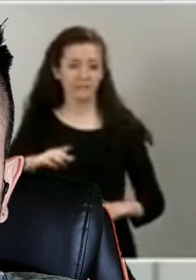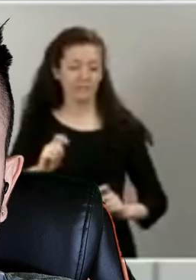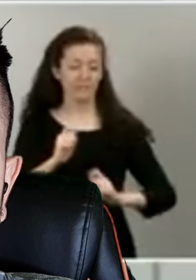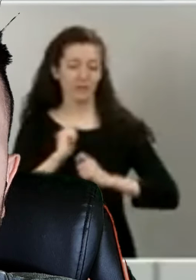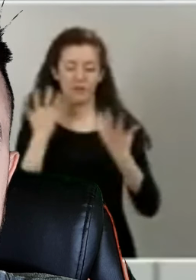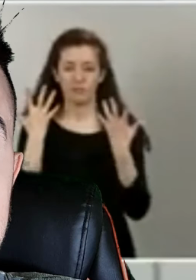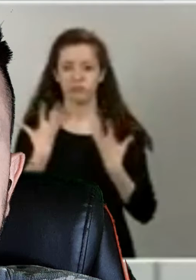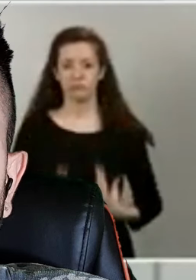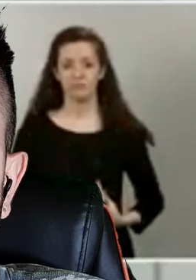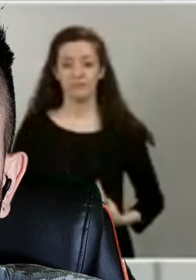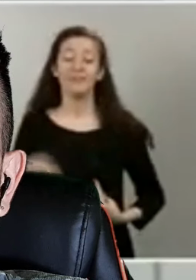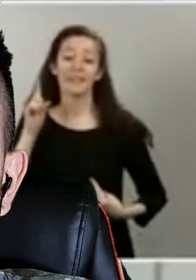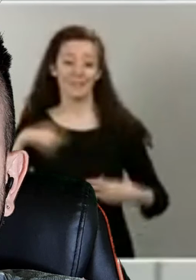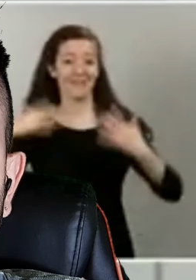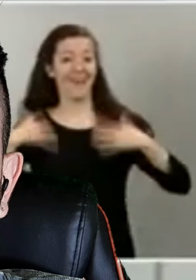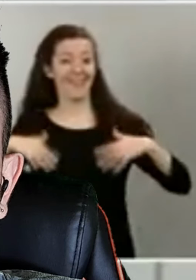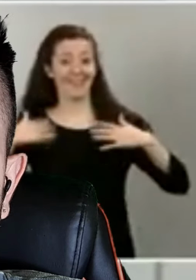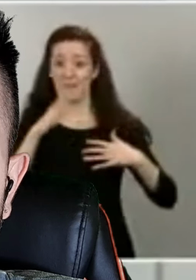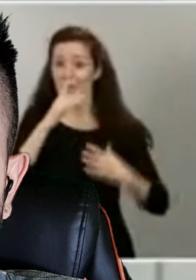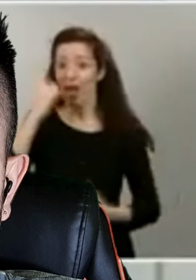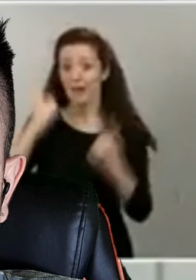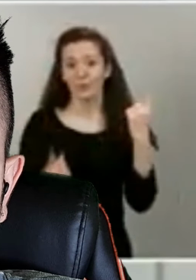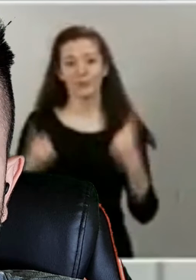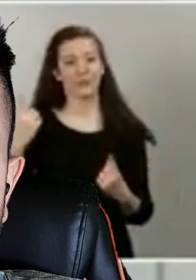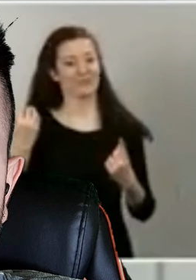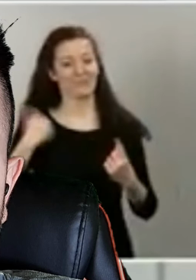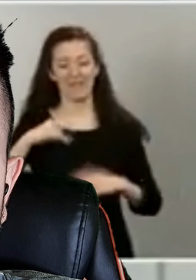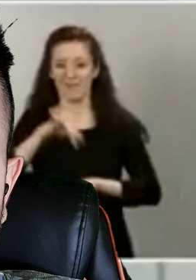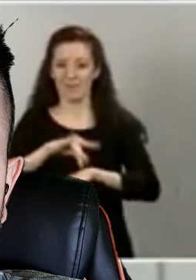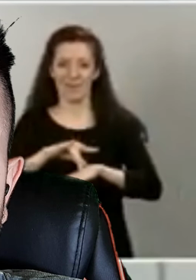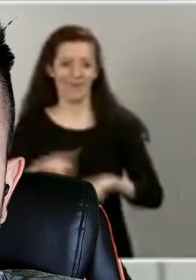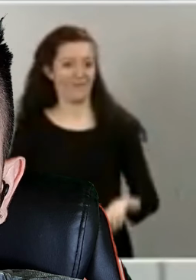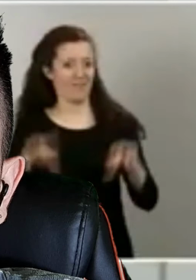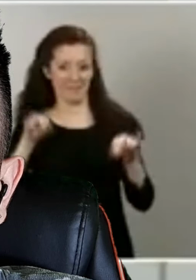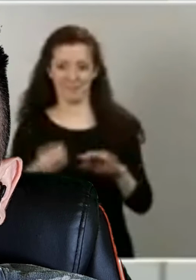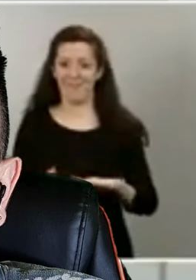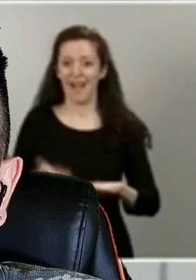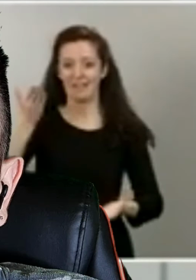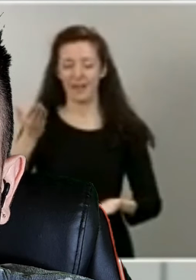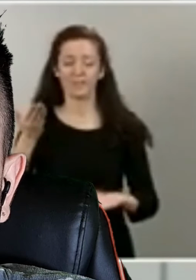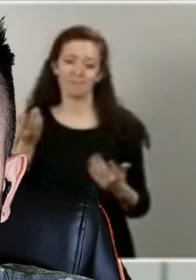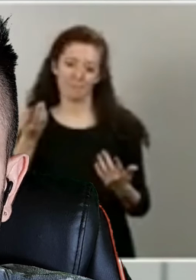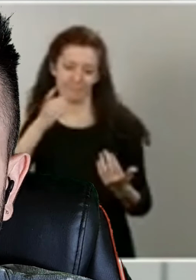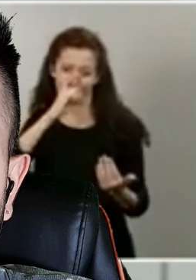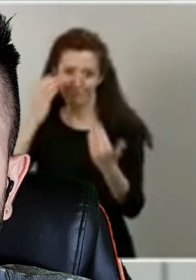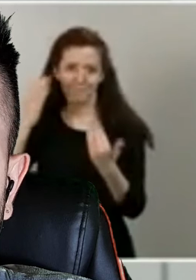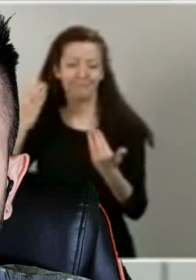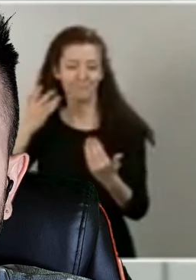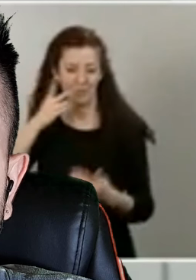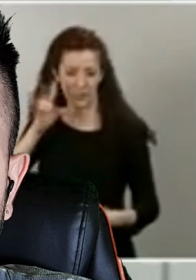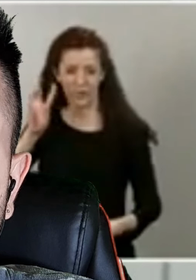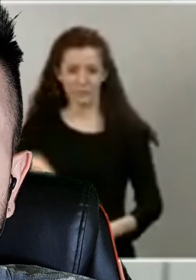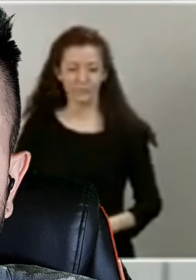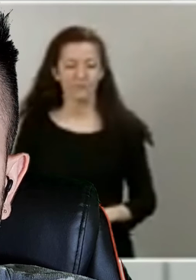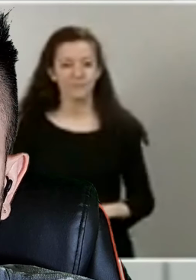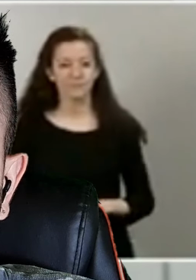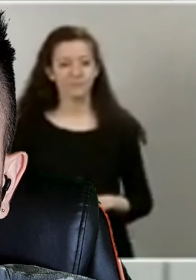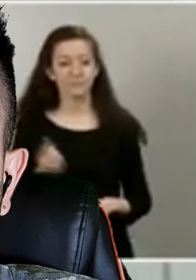una nueva sección que se va a llamar denuncia vale voy a criticar ciertas cosas que